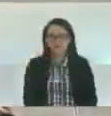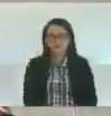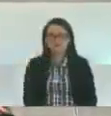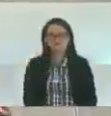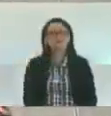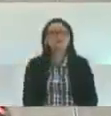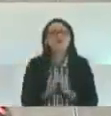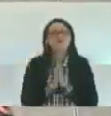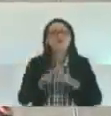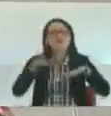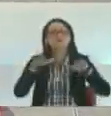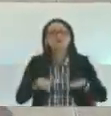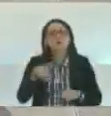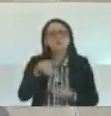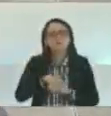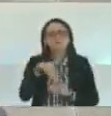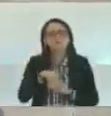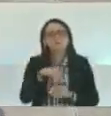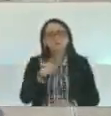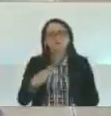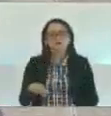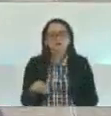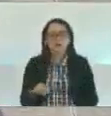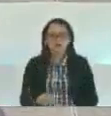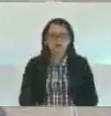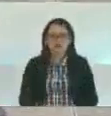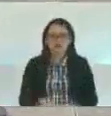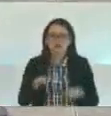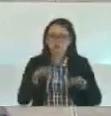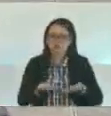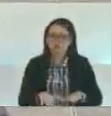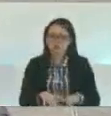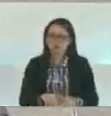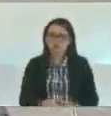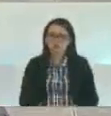suspende las elecciones presidenciales, Maduro,